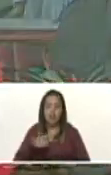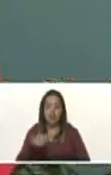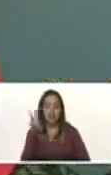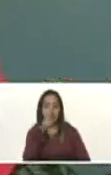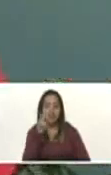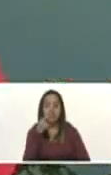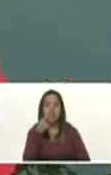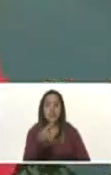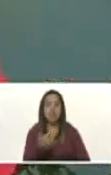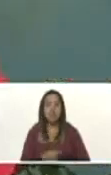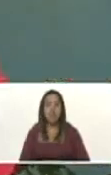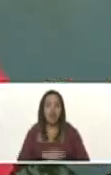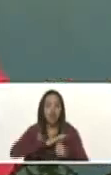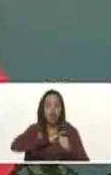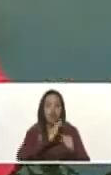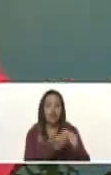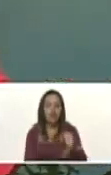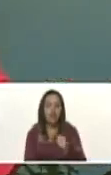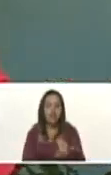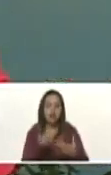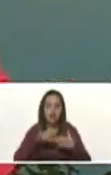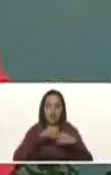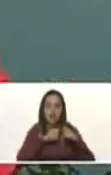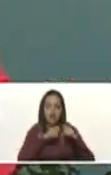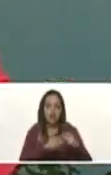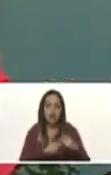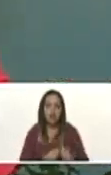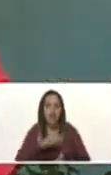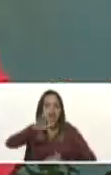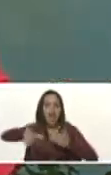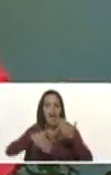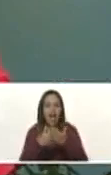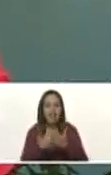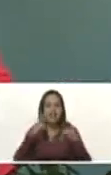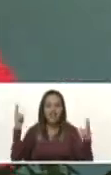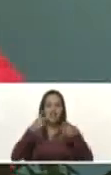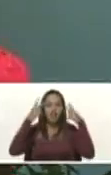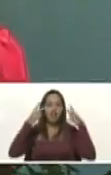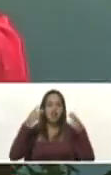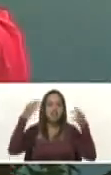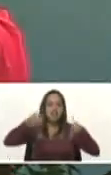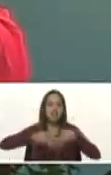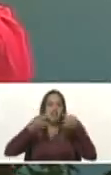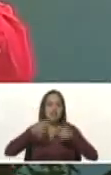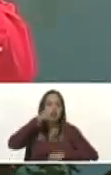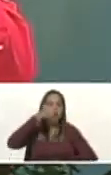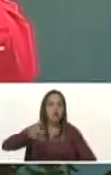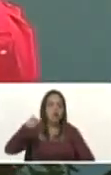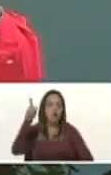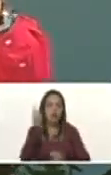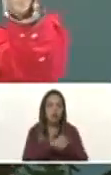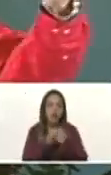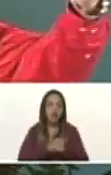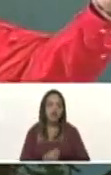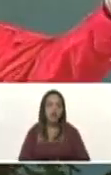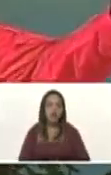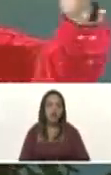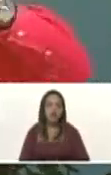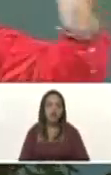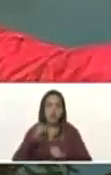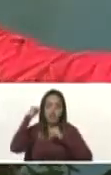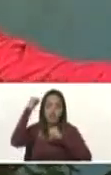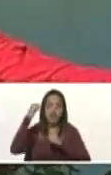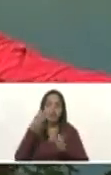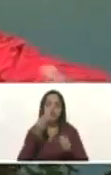decimos, con la fuerza de nuestro corazón, hasta la victoria siempre, pueblos hermanos, venceremos. Muchas